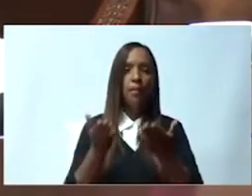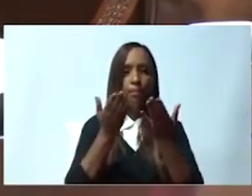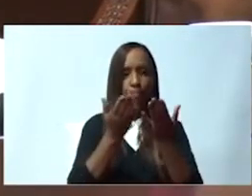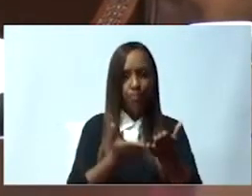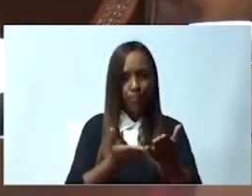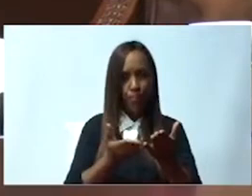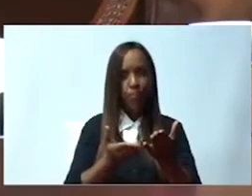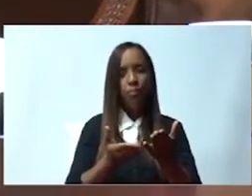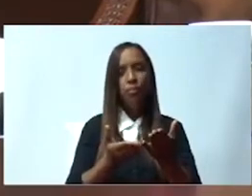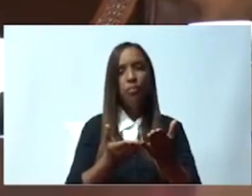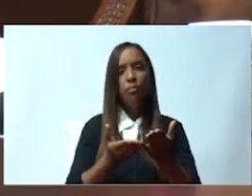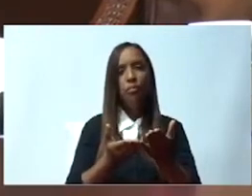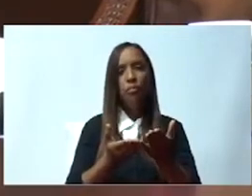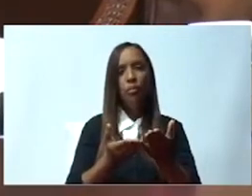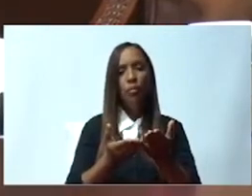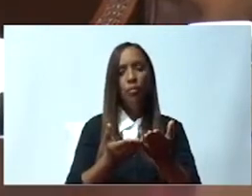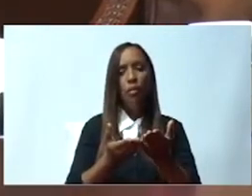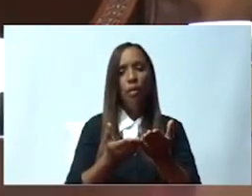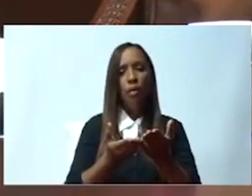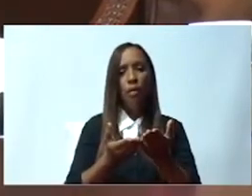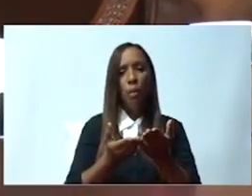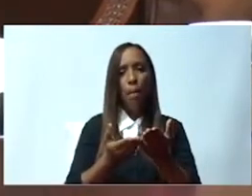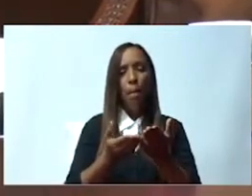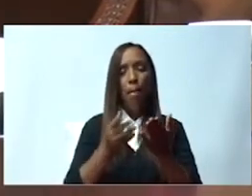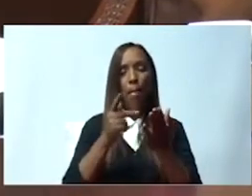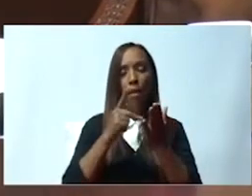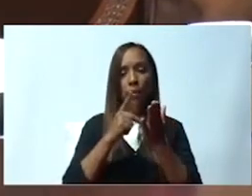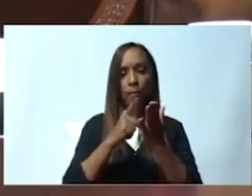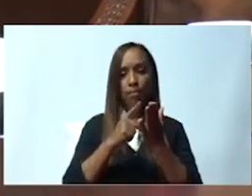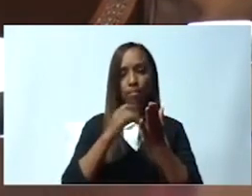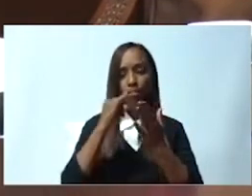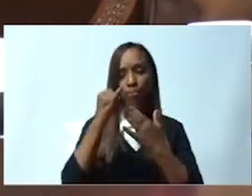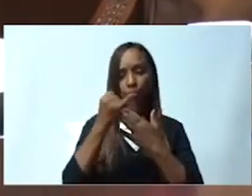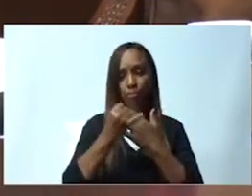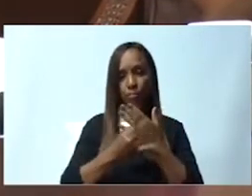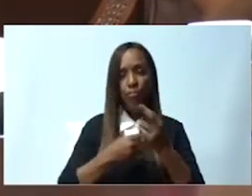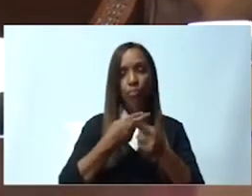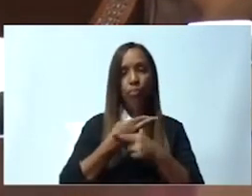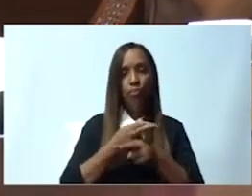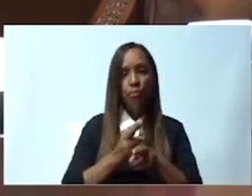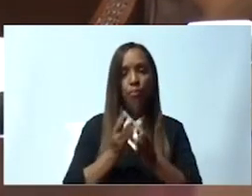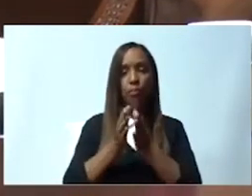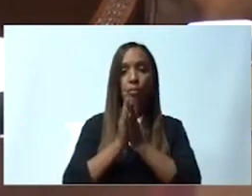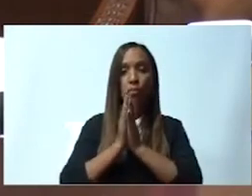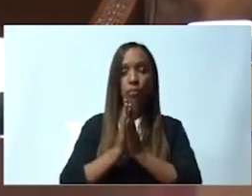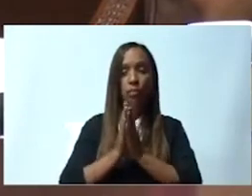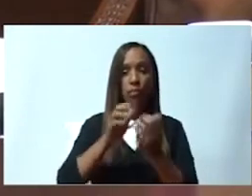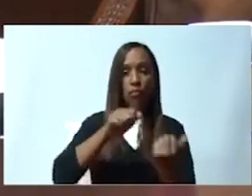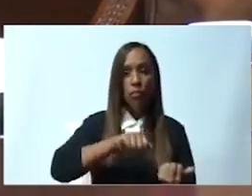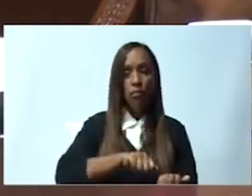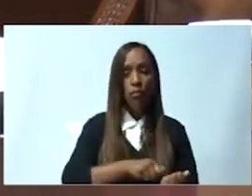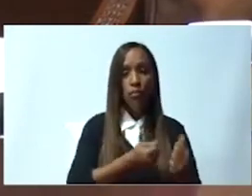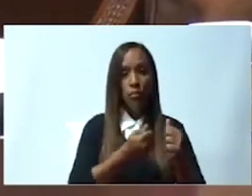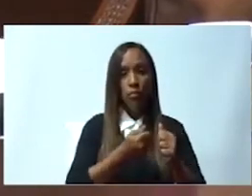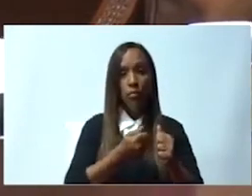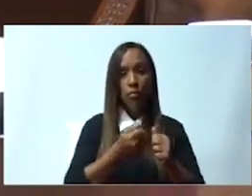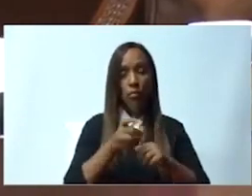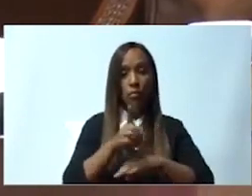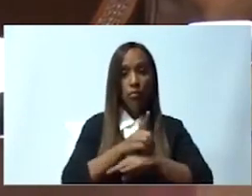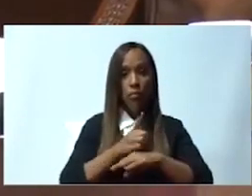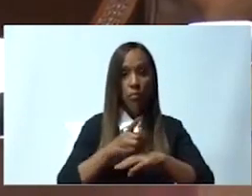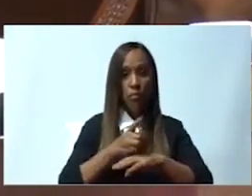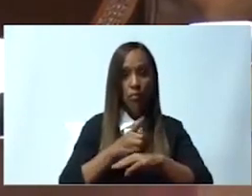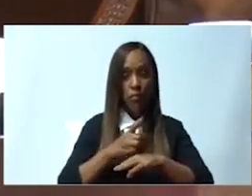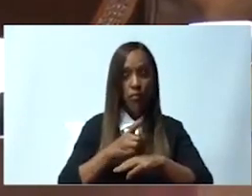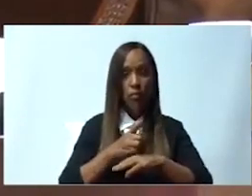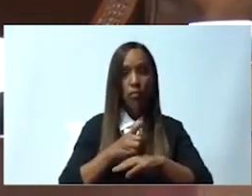y su modificación al proyecto de resolución de esta Cámara de Diputados, mediante el cual solicita al Ayuntamiento del Distrito Nacional y al Ministerio de